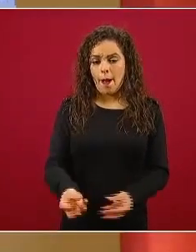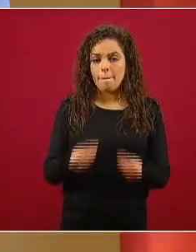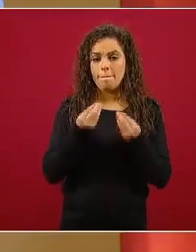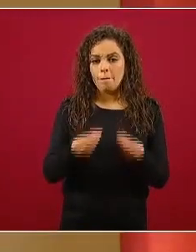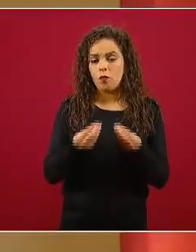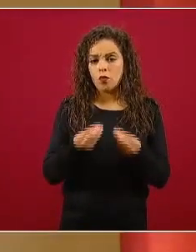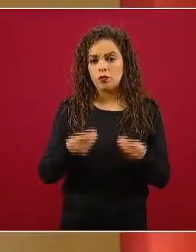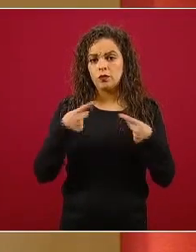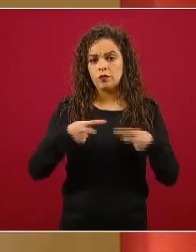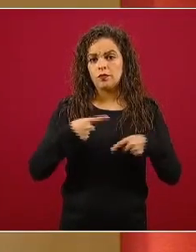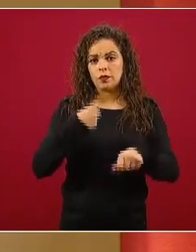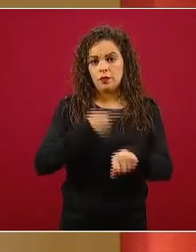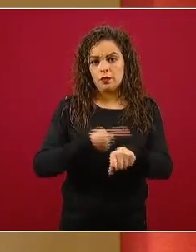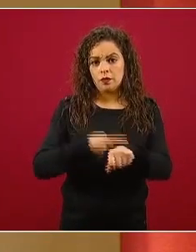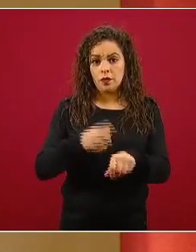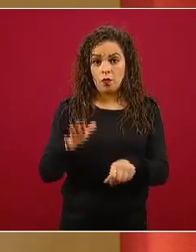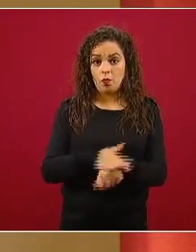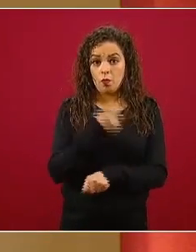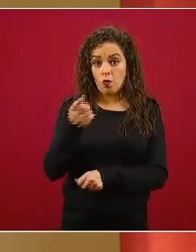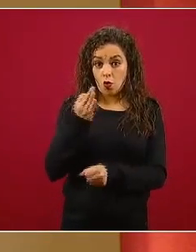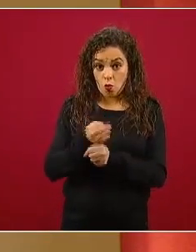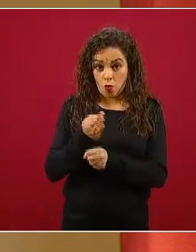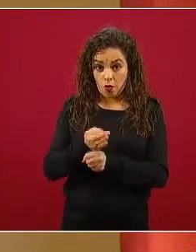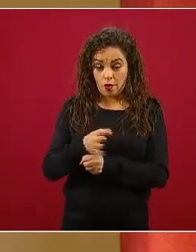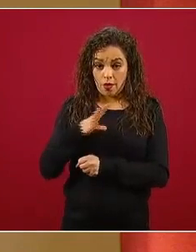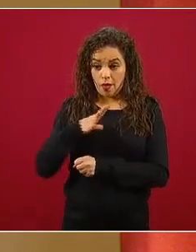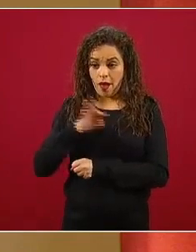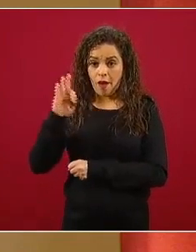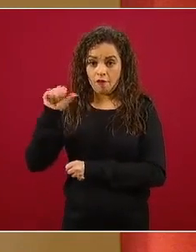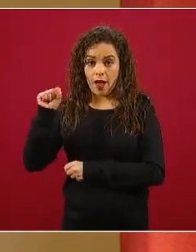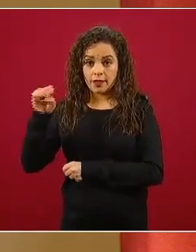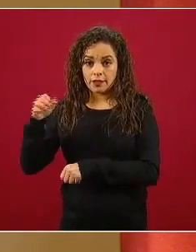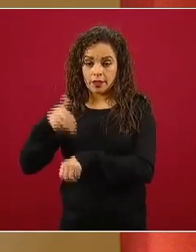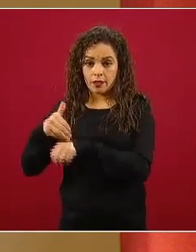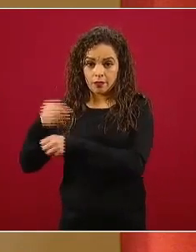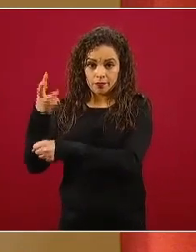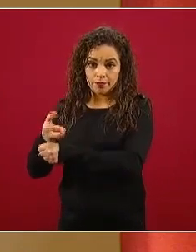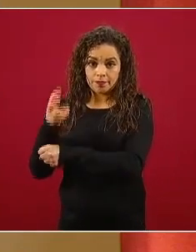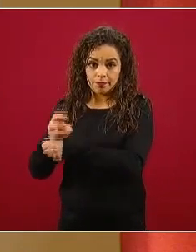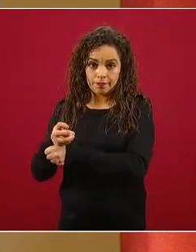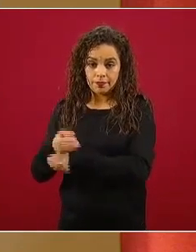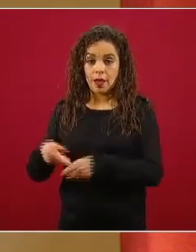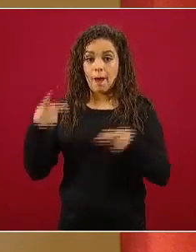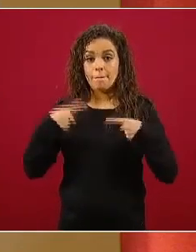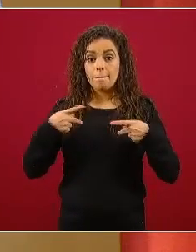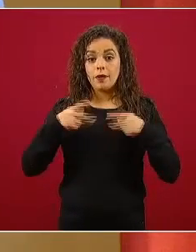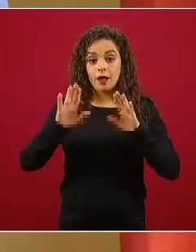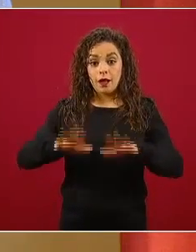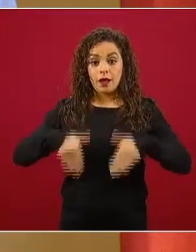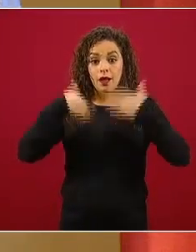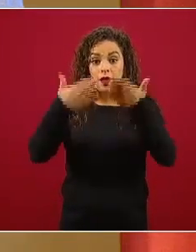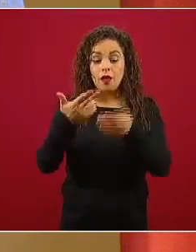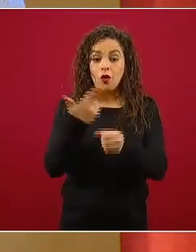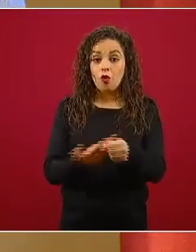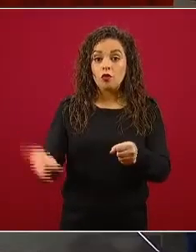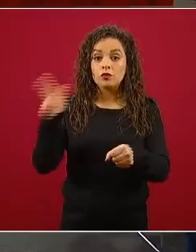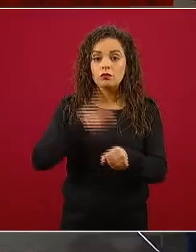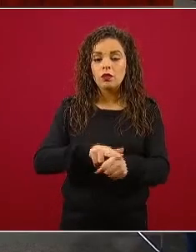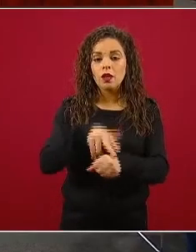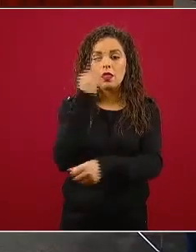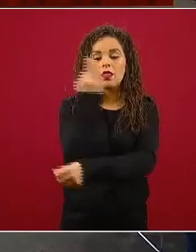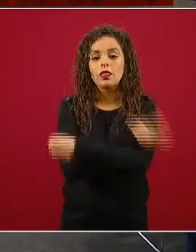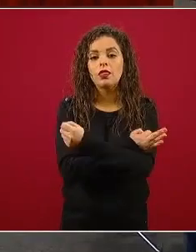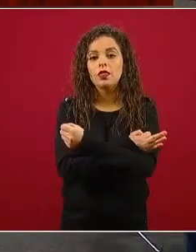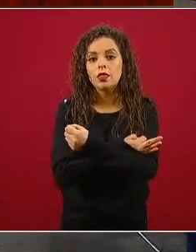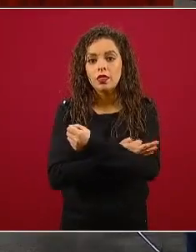3, puede ser que la persona llega demasiado tarde al hospital y fallece tan pronto llega